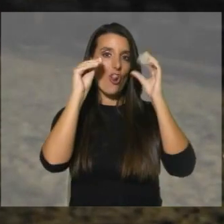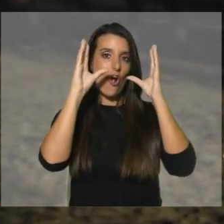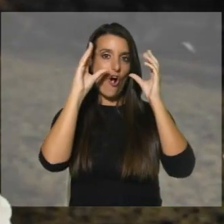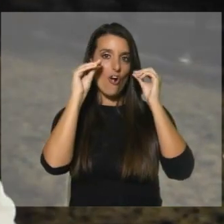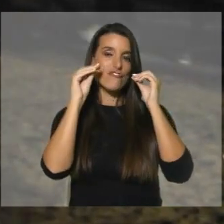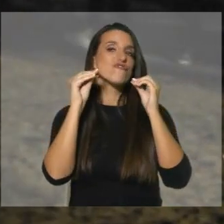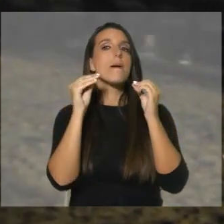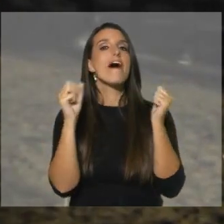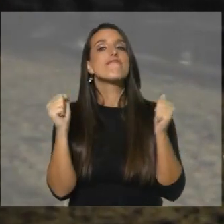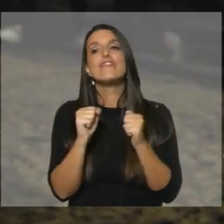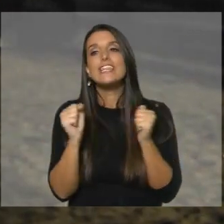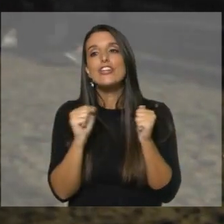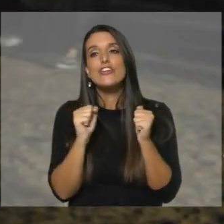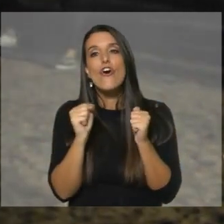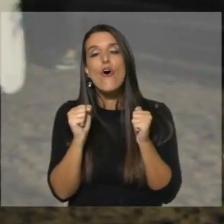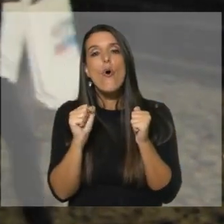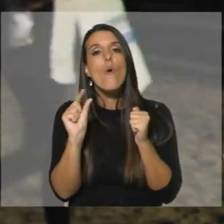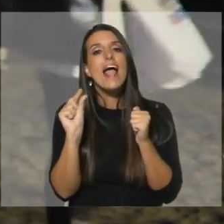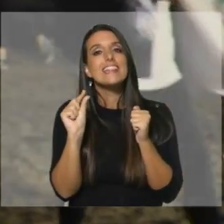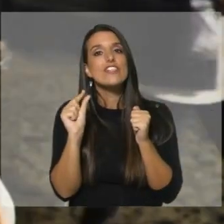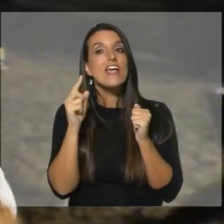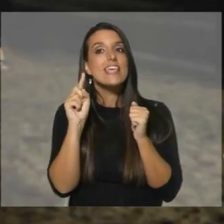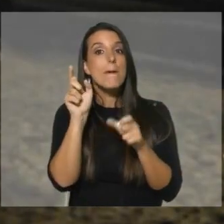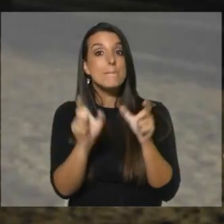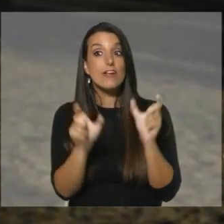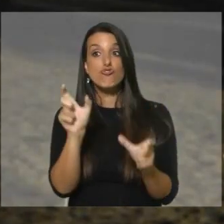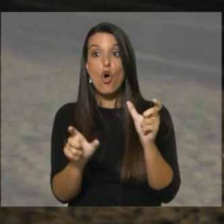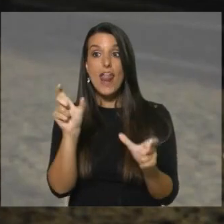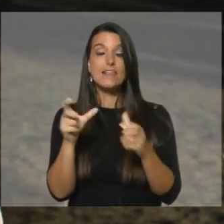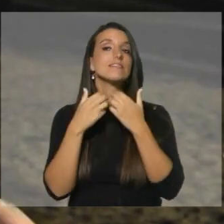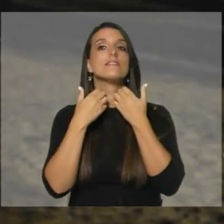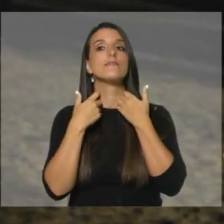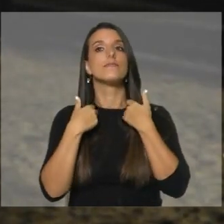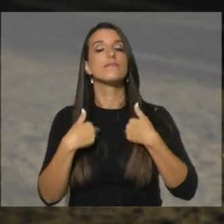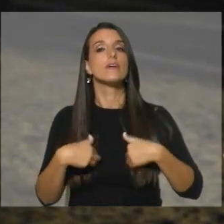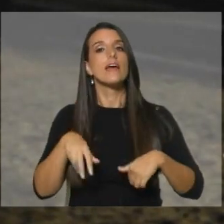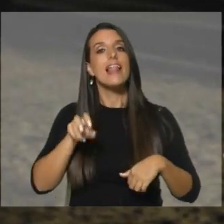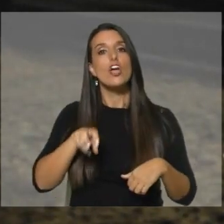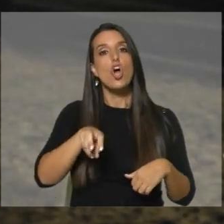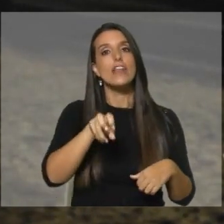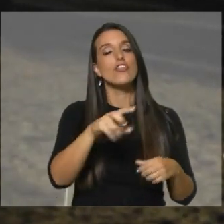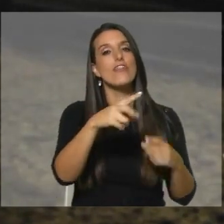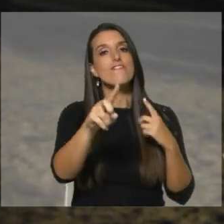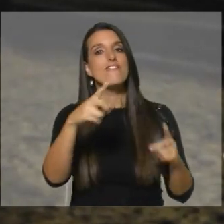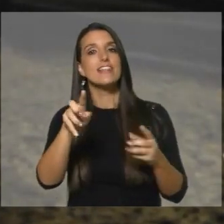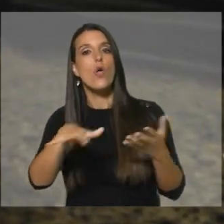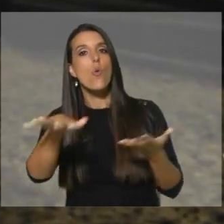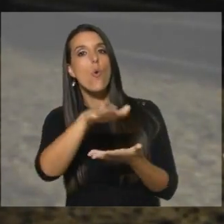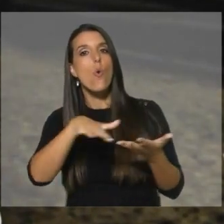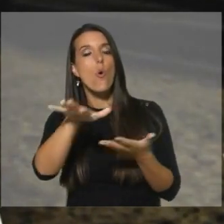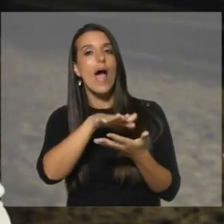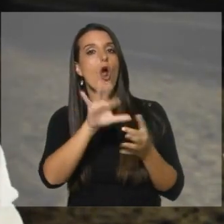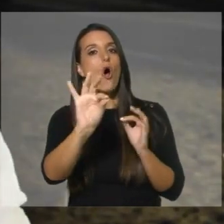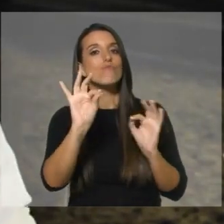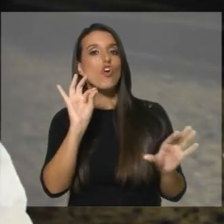está un poquito más fresco que hace un rato y la gente está recorriendo los distintos stands y las distintas